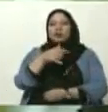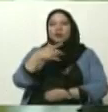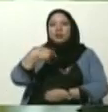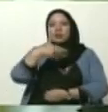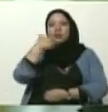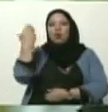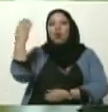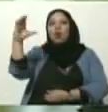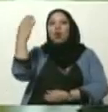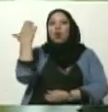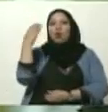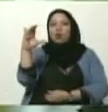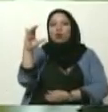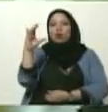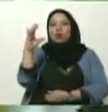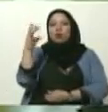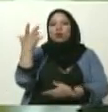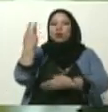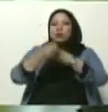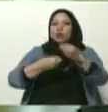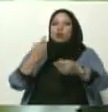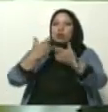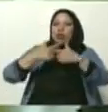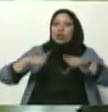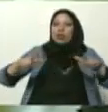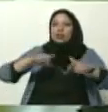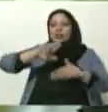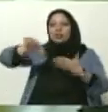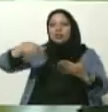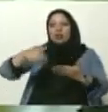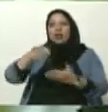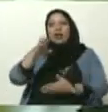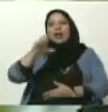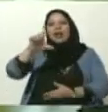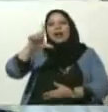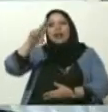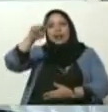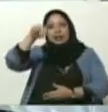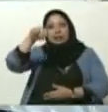República de Colombia y el Ejército de Liberación Nacional, ELN.